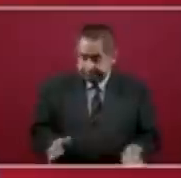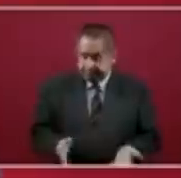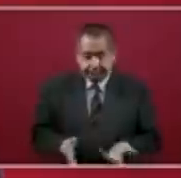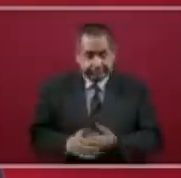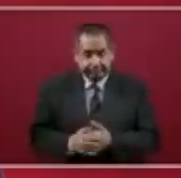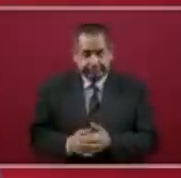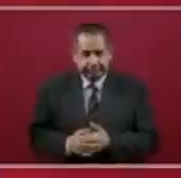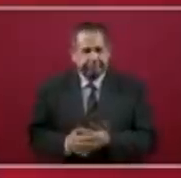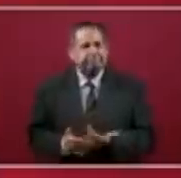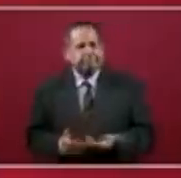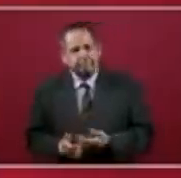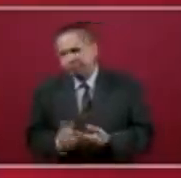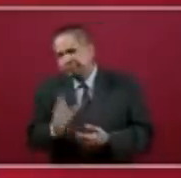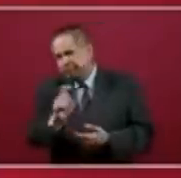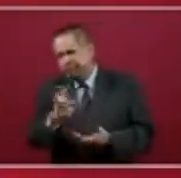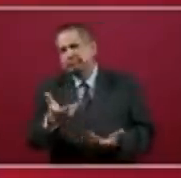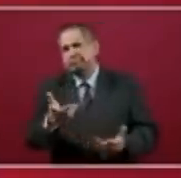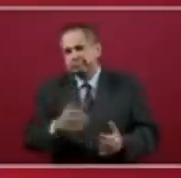Cuando